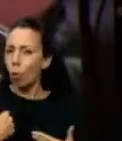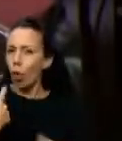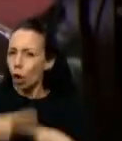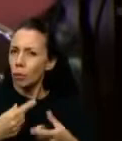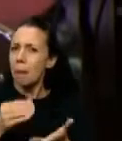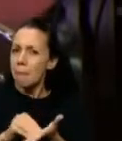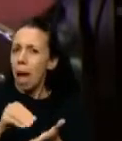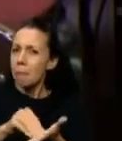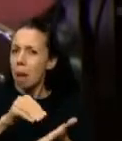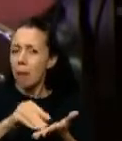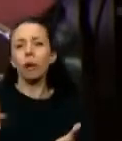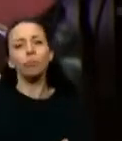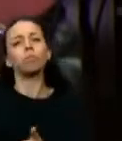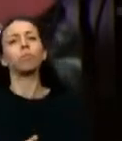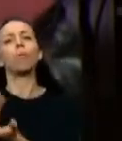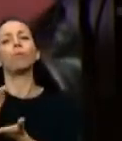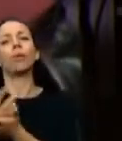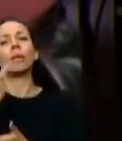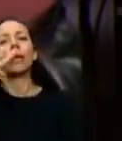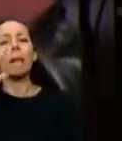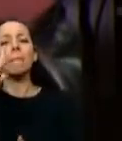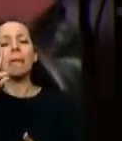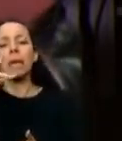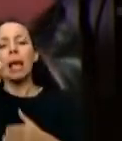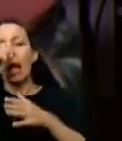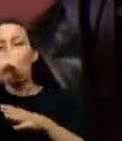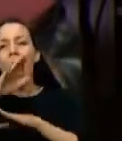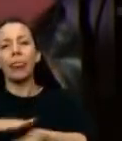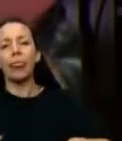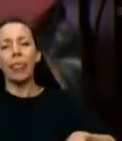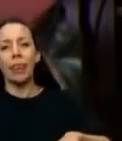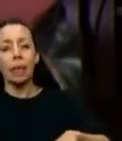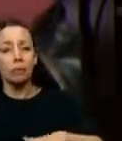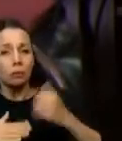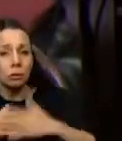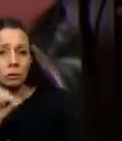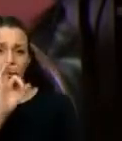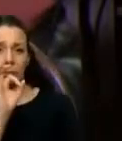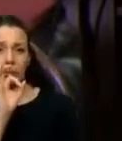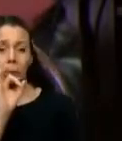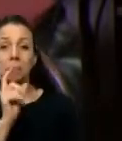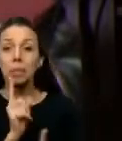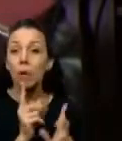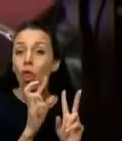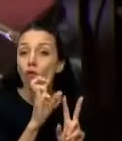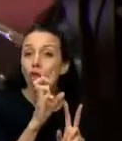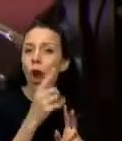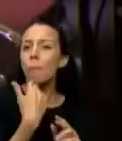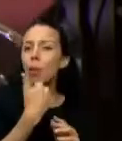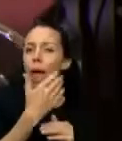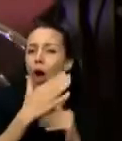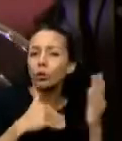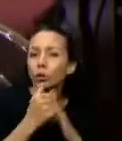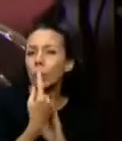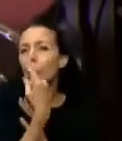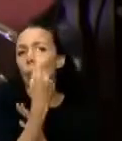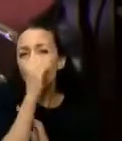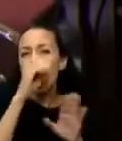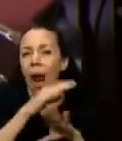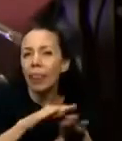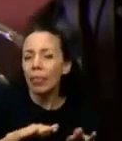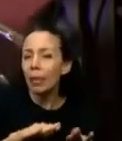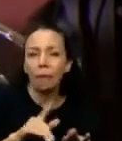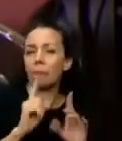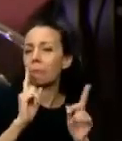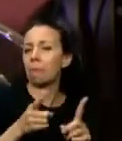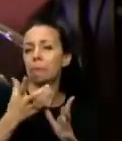en la Argentina que tiene que ser nuestra prioridad, que es lo que primero tenemos que resolver. Tenemos que ser conscientes de que